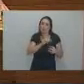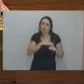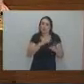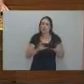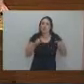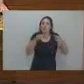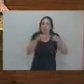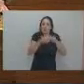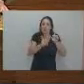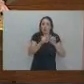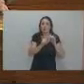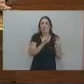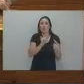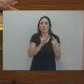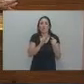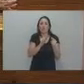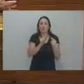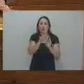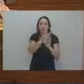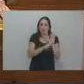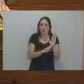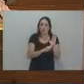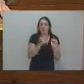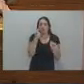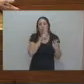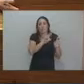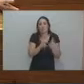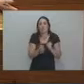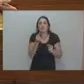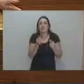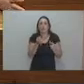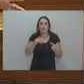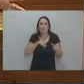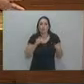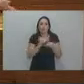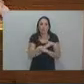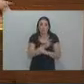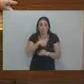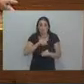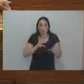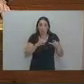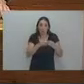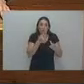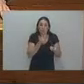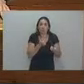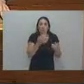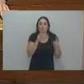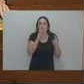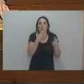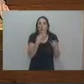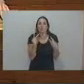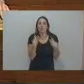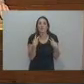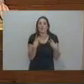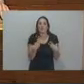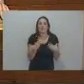reunión para discutir programáticamente, a sabiendas que hay temas en los que no estamos de acuerdo. Y lo manifestamos en aquella reunión cuando hablamos de la fiscalidad. Para nosotros,